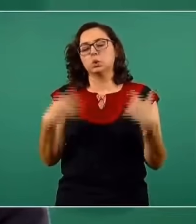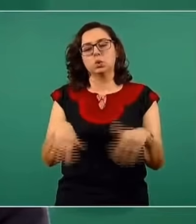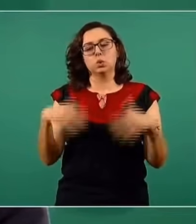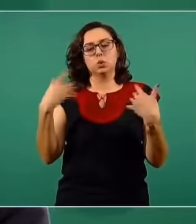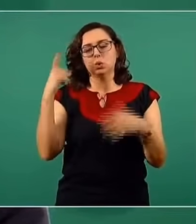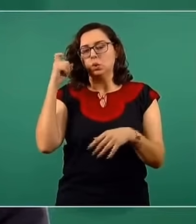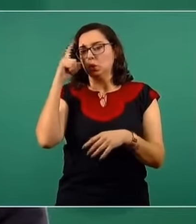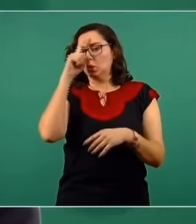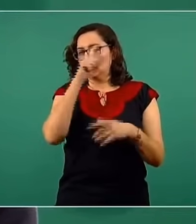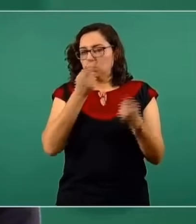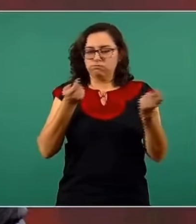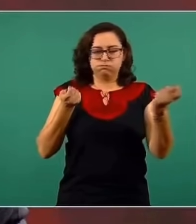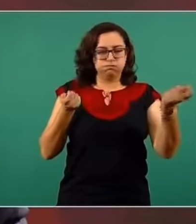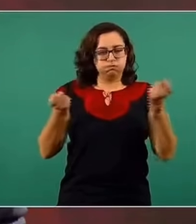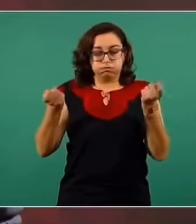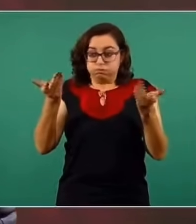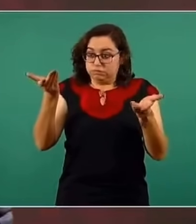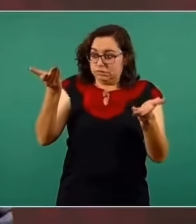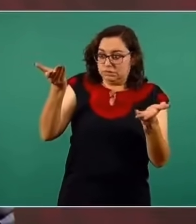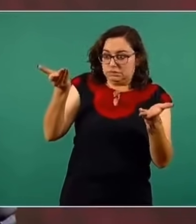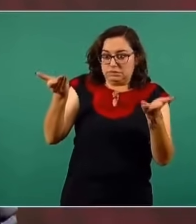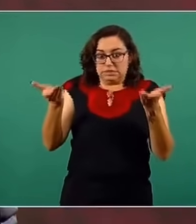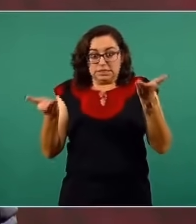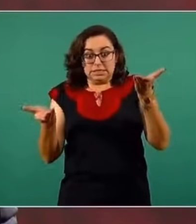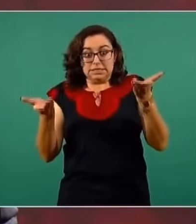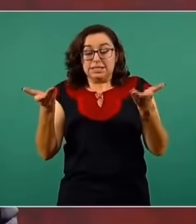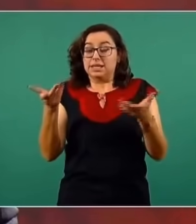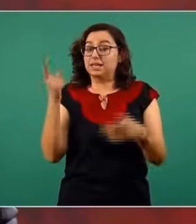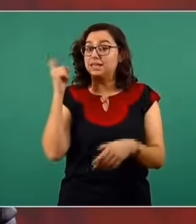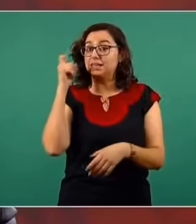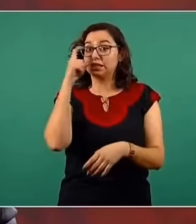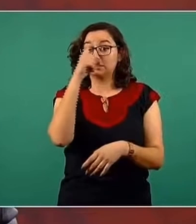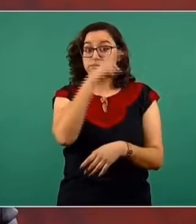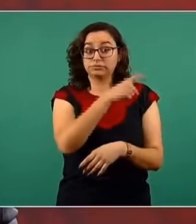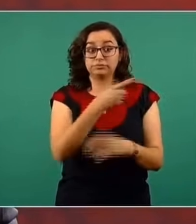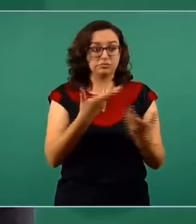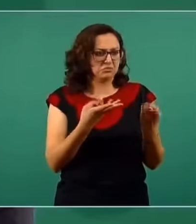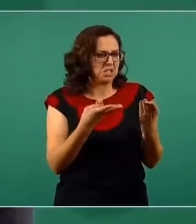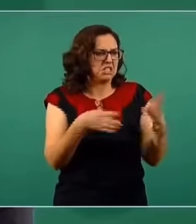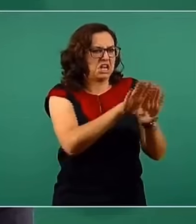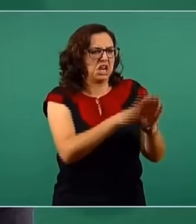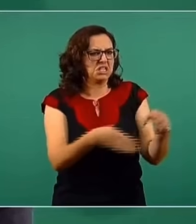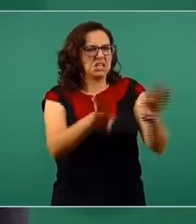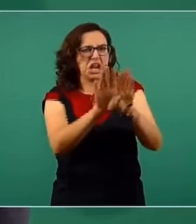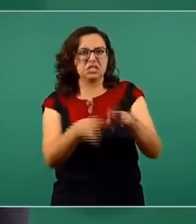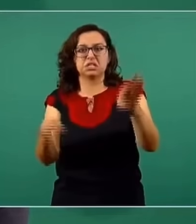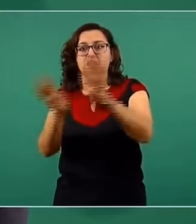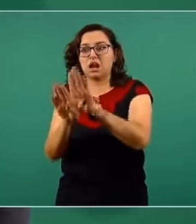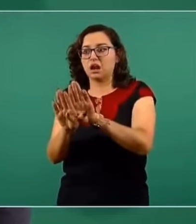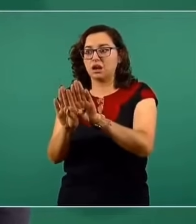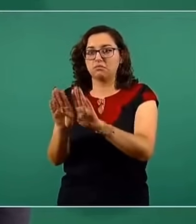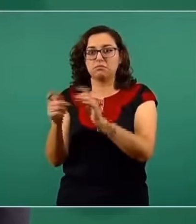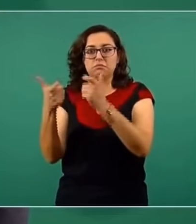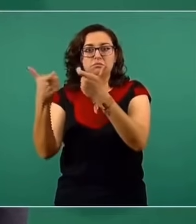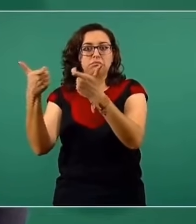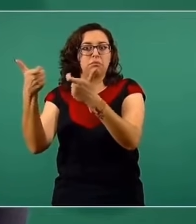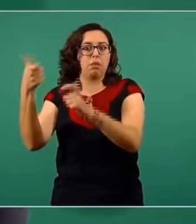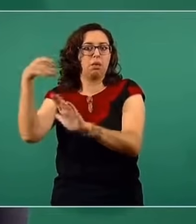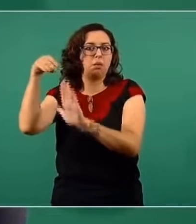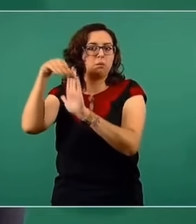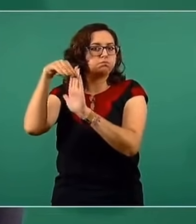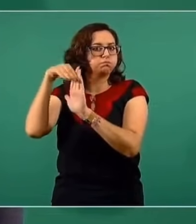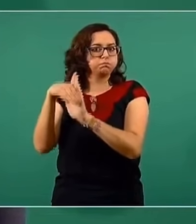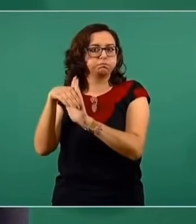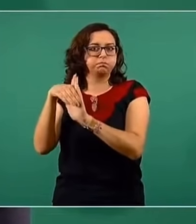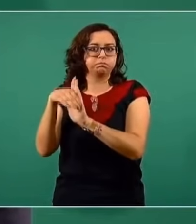todos los días. Si se cierran más los espacios, se afecta más la economía, las economías populares, las economías